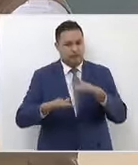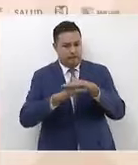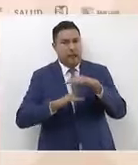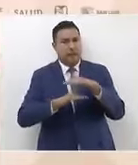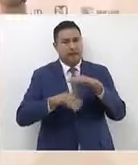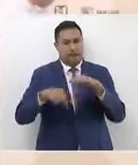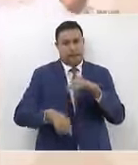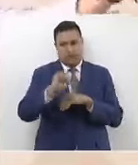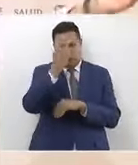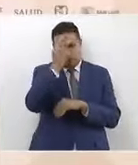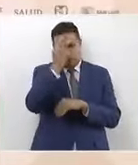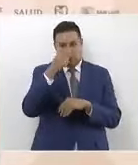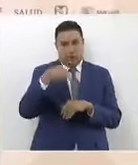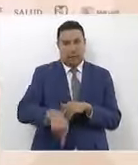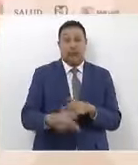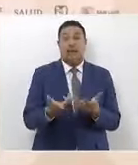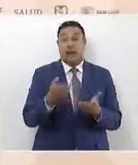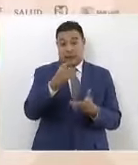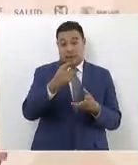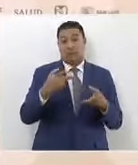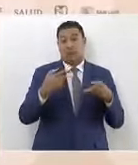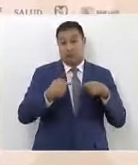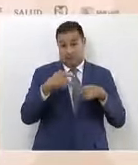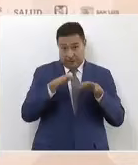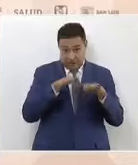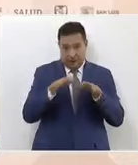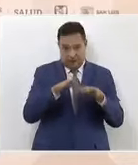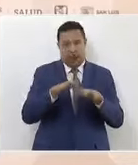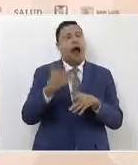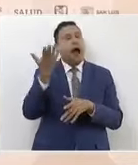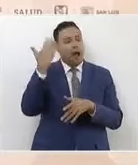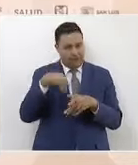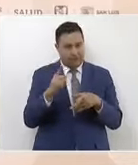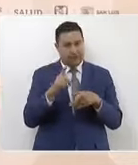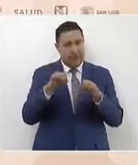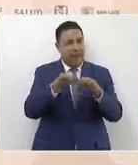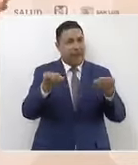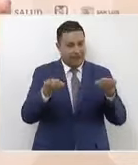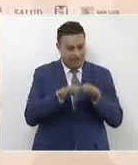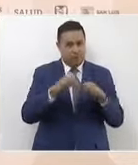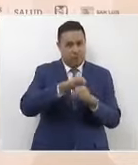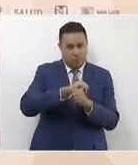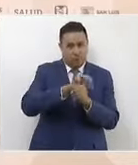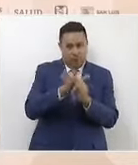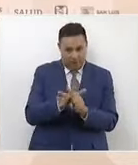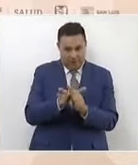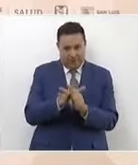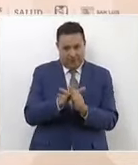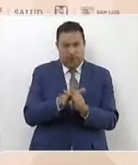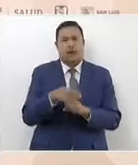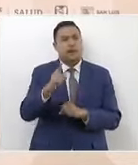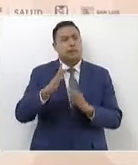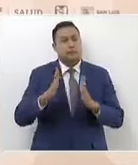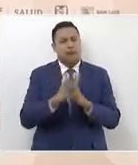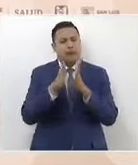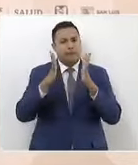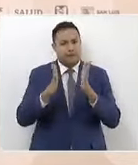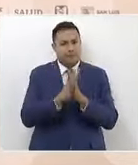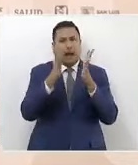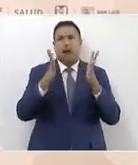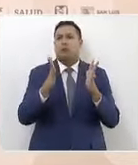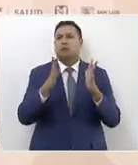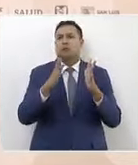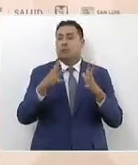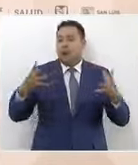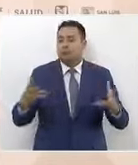de San Luis Potosí. Por eso a los trabajadores que están aquí y que formaron parte de esos equipos COVID, que estuvieron en ese riesgo salvando